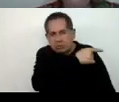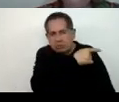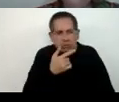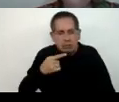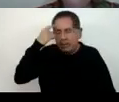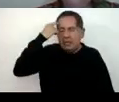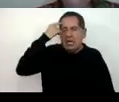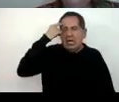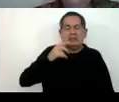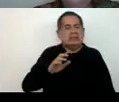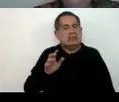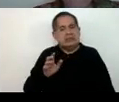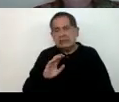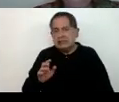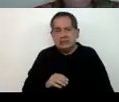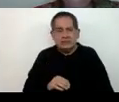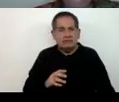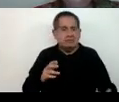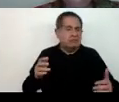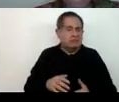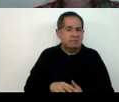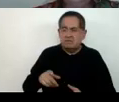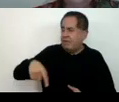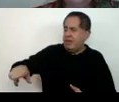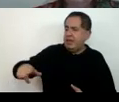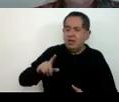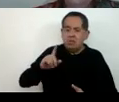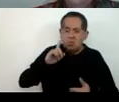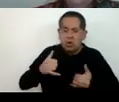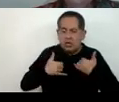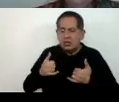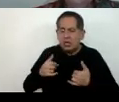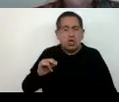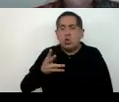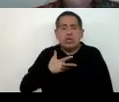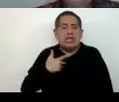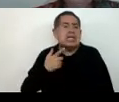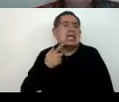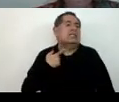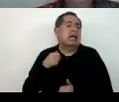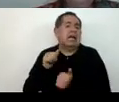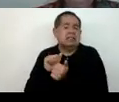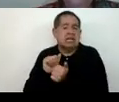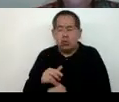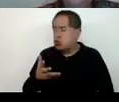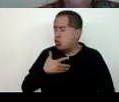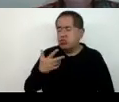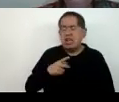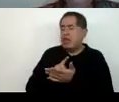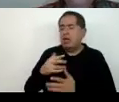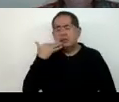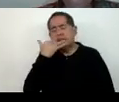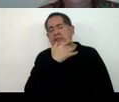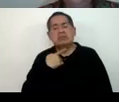conclusión de que pues estas chicas son asexuadas ¿no? Que no tienen derecho al placer y que no